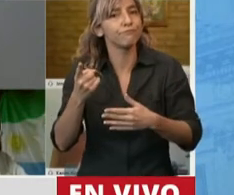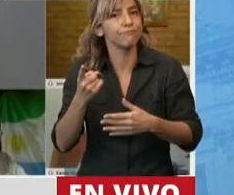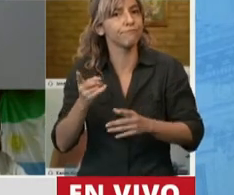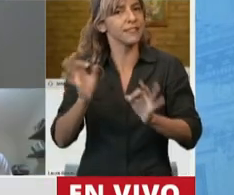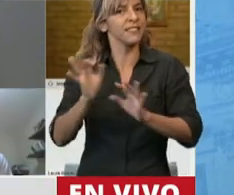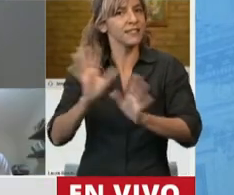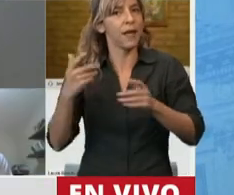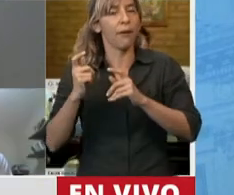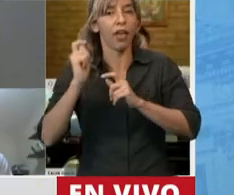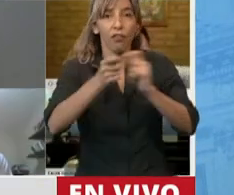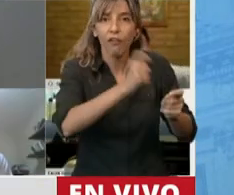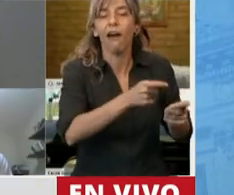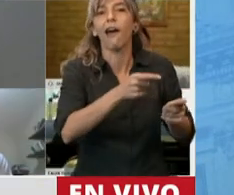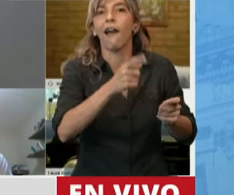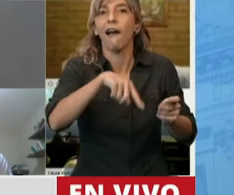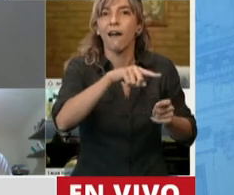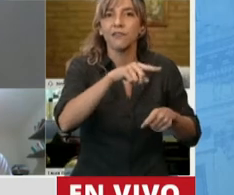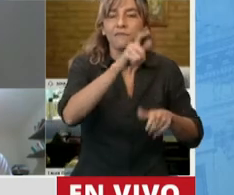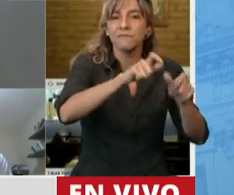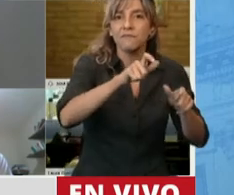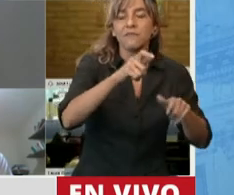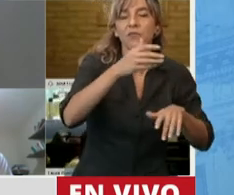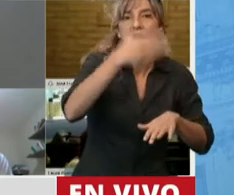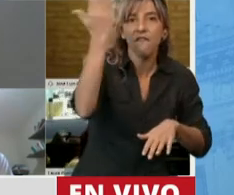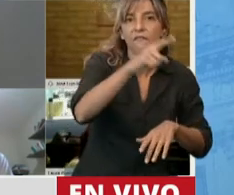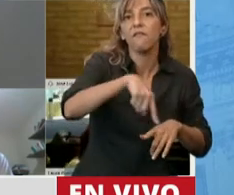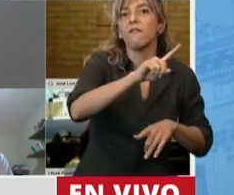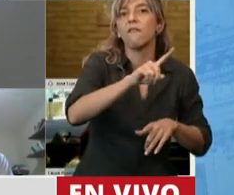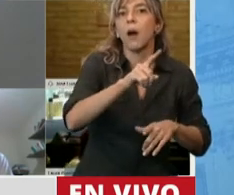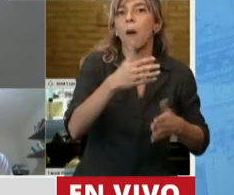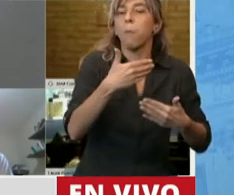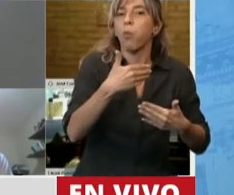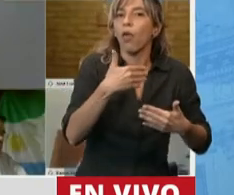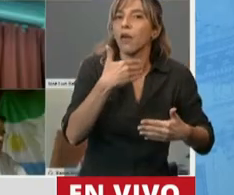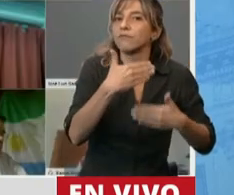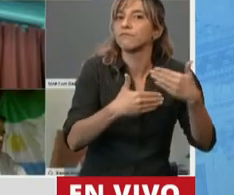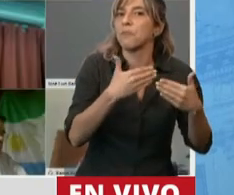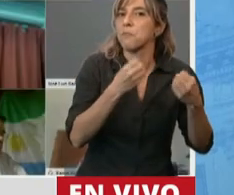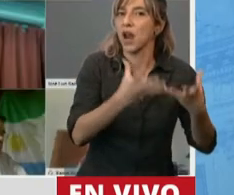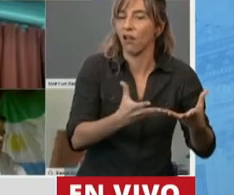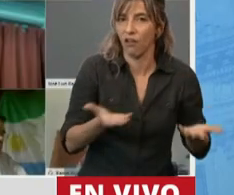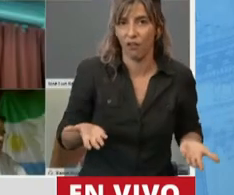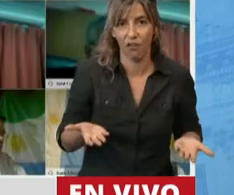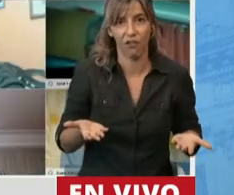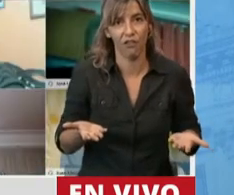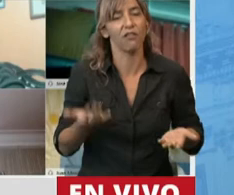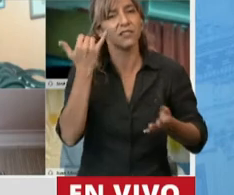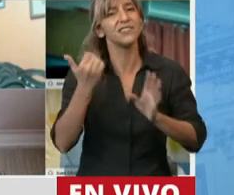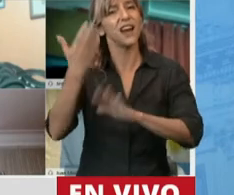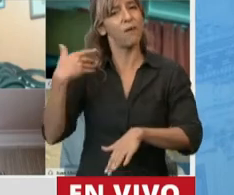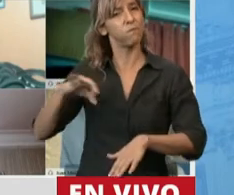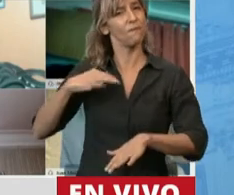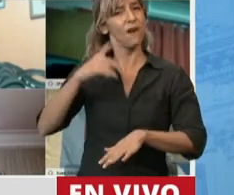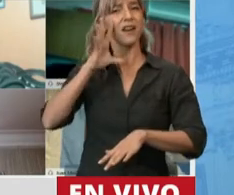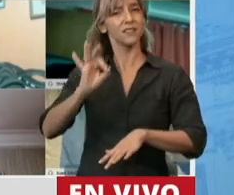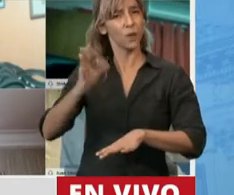que tienen coronavirus. El plasma de pacientes recuperados, como se utilizó en los años 50